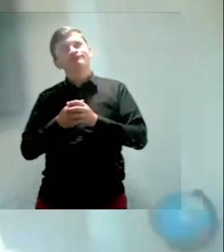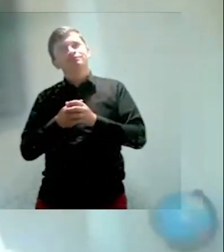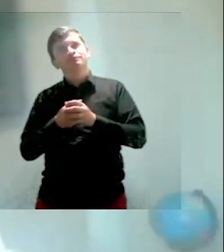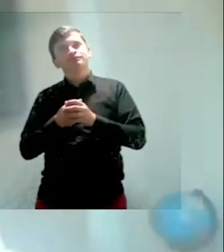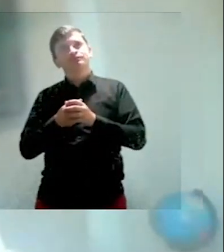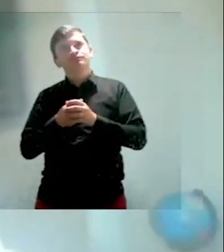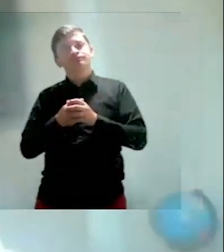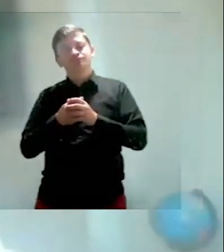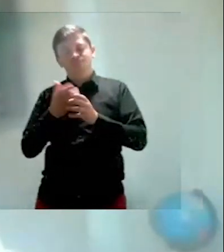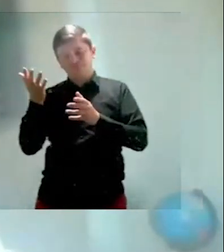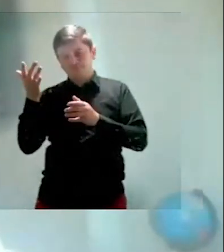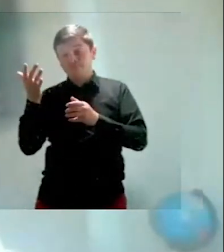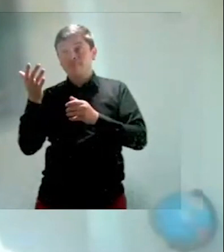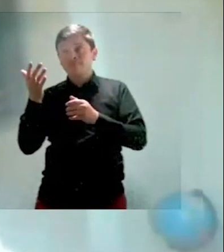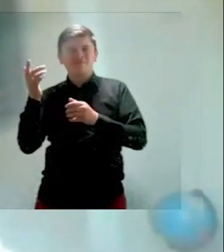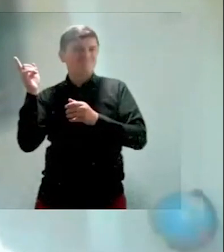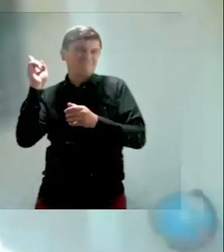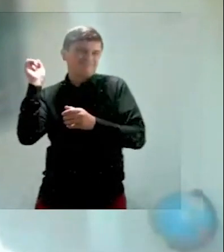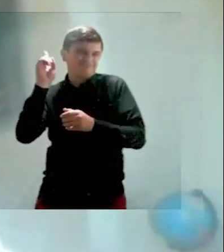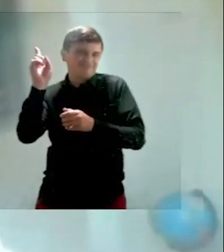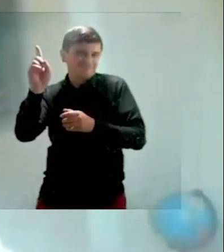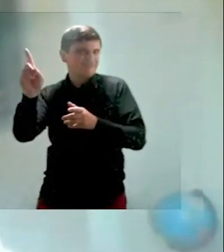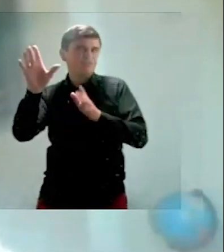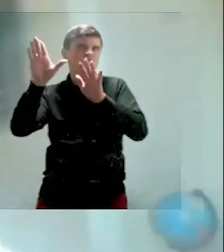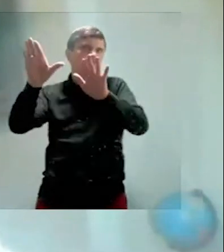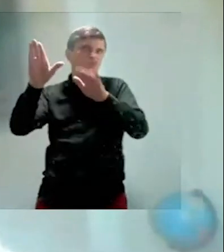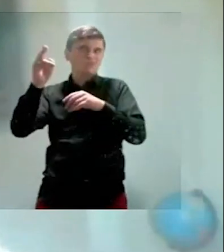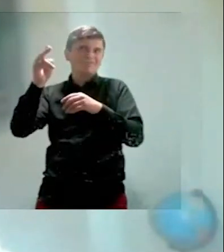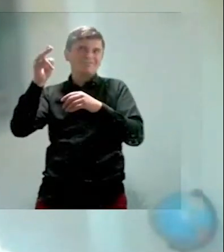disciplina de precedentes, en materia de,